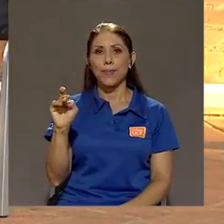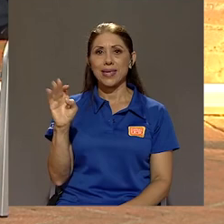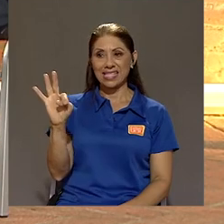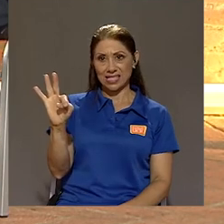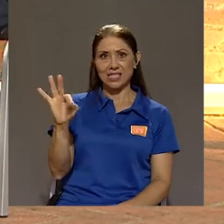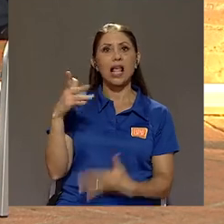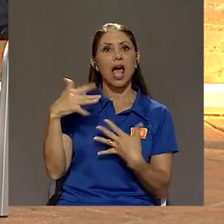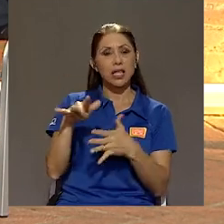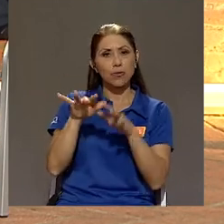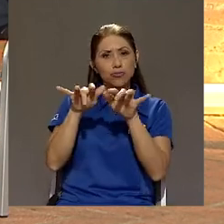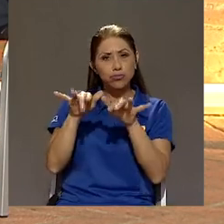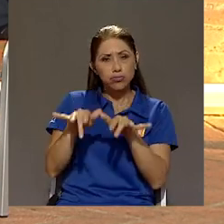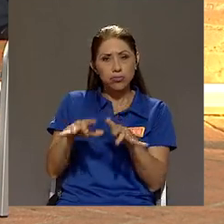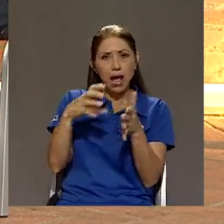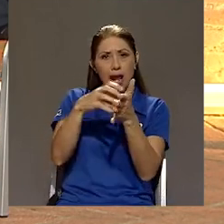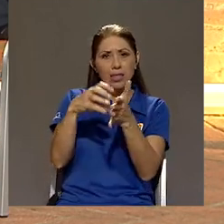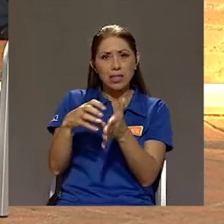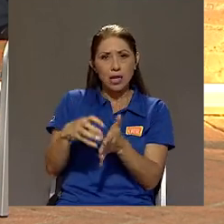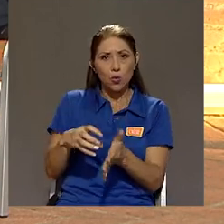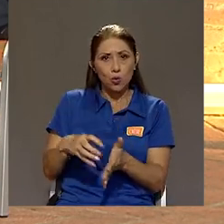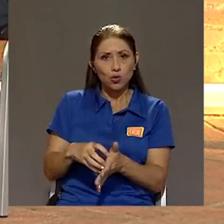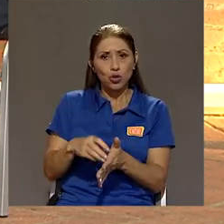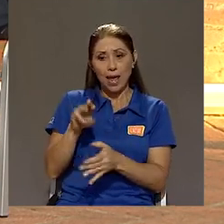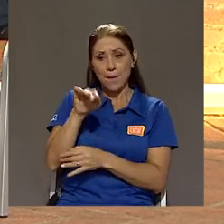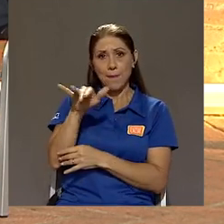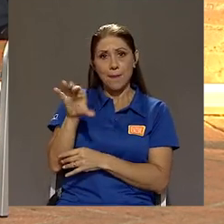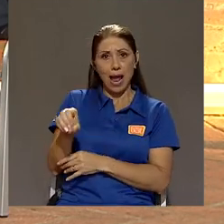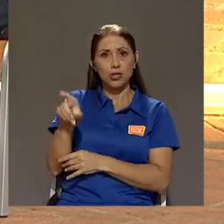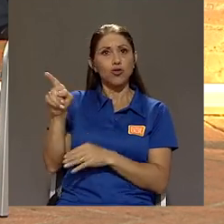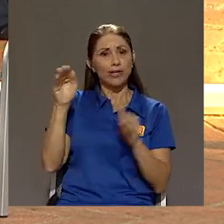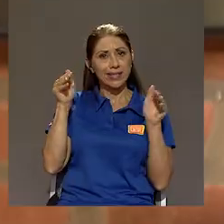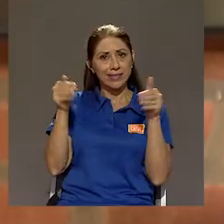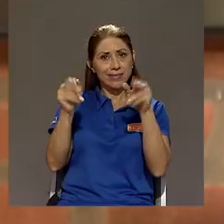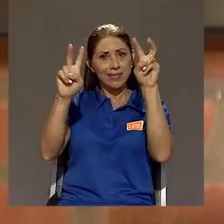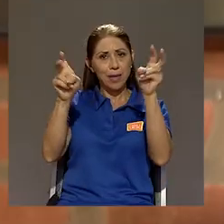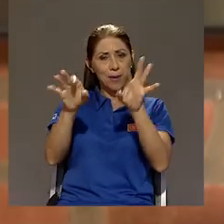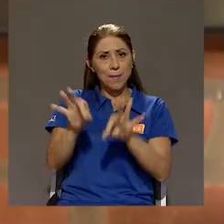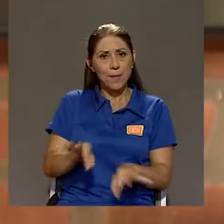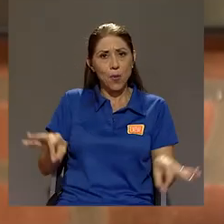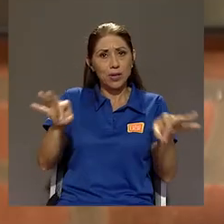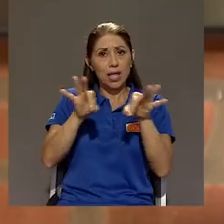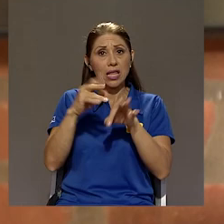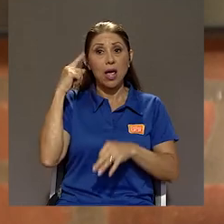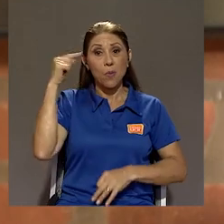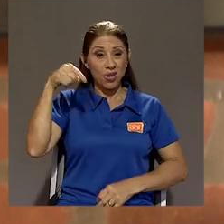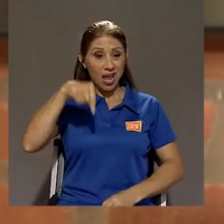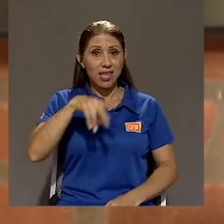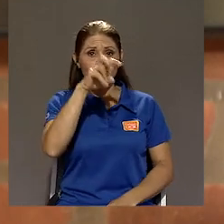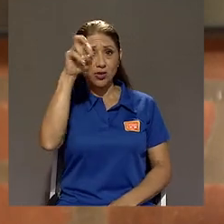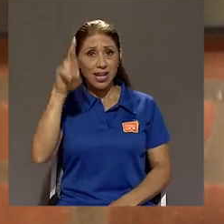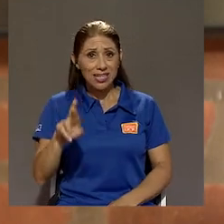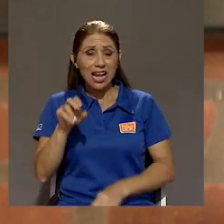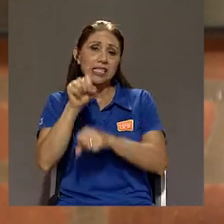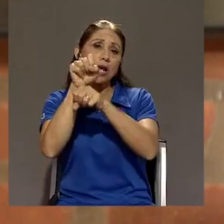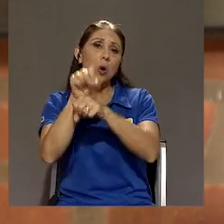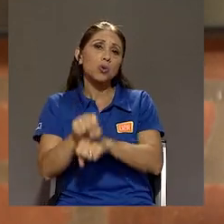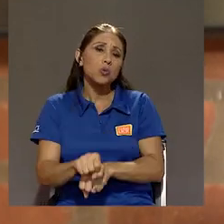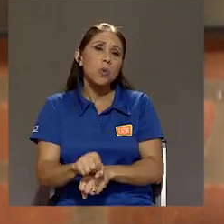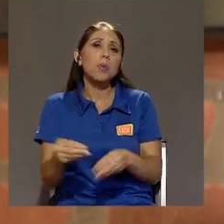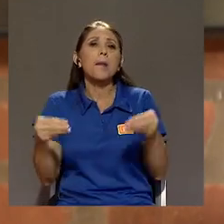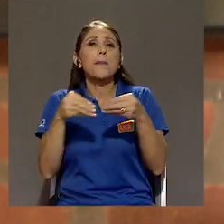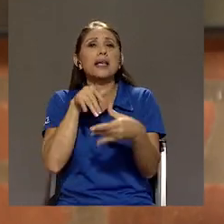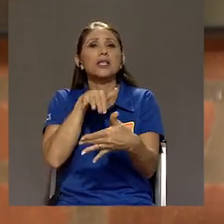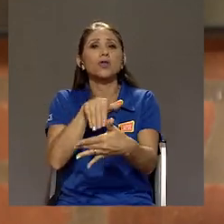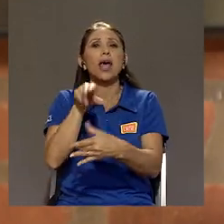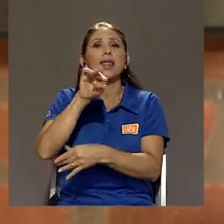un tema importante durante el mes de mayo en The Economist. Porque acá en Costa Rica lo que suele pasar es que a Marx lo estudian más